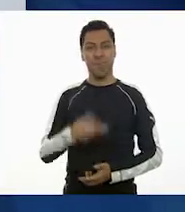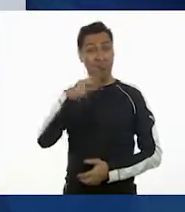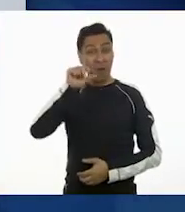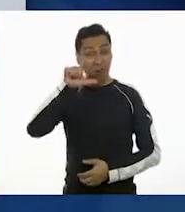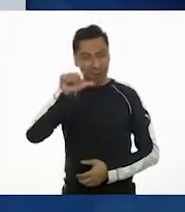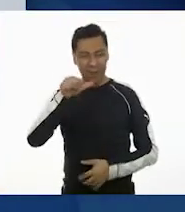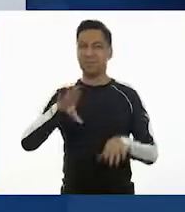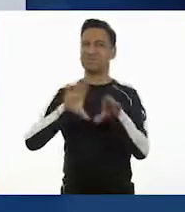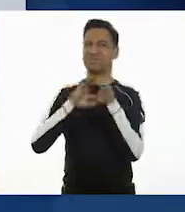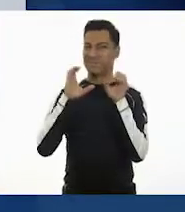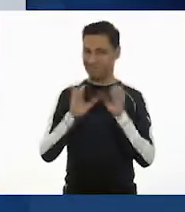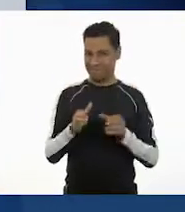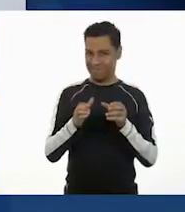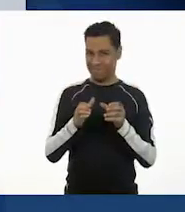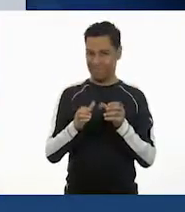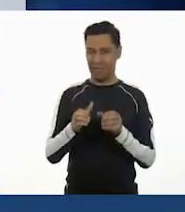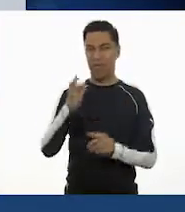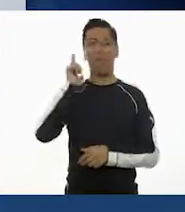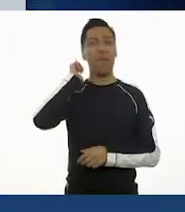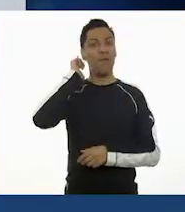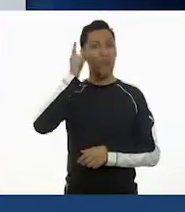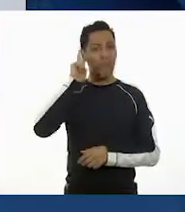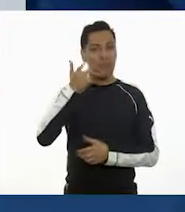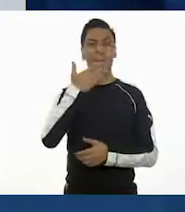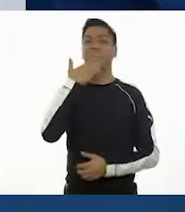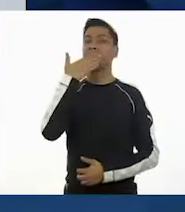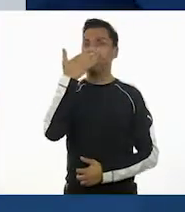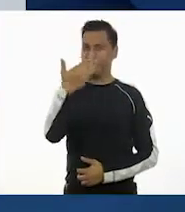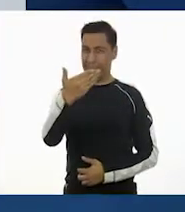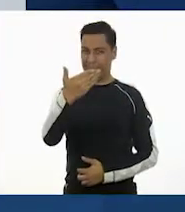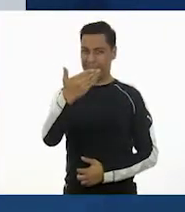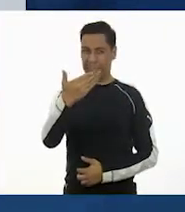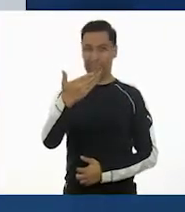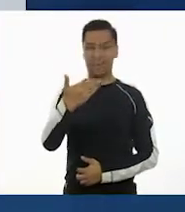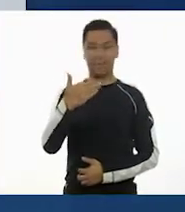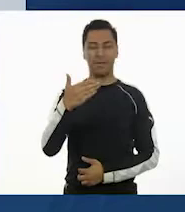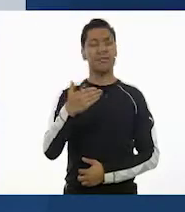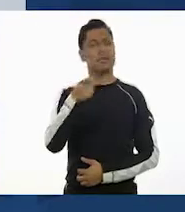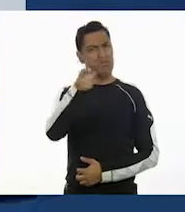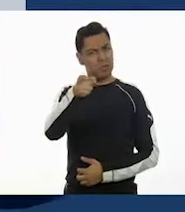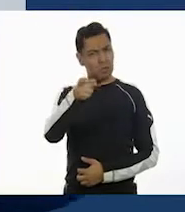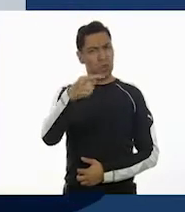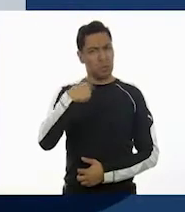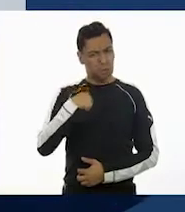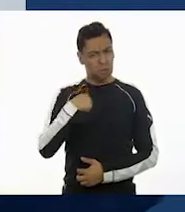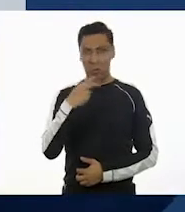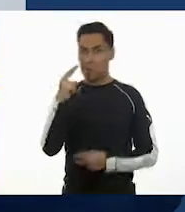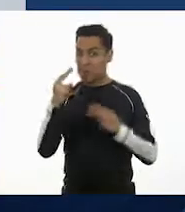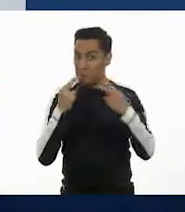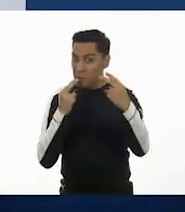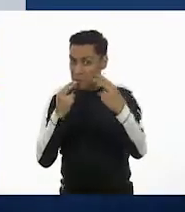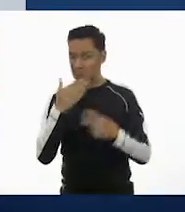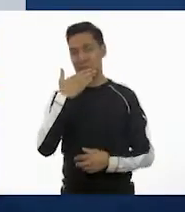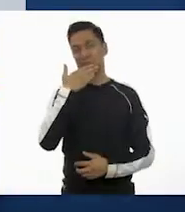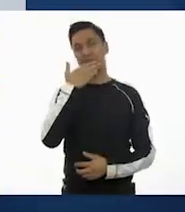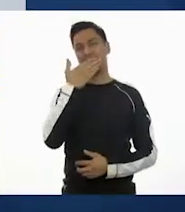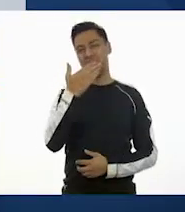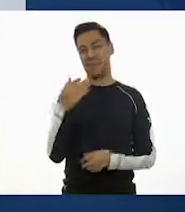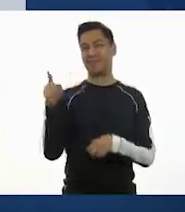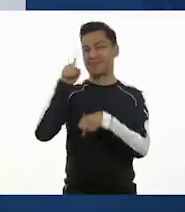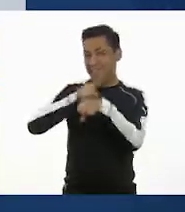¡Hola! ¿Cómo están? Espero que muy bien. ¡Qué bueno que salgo en la tele! Así los puedo